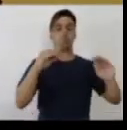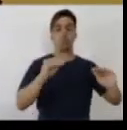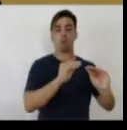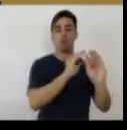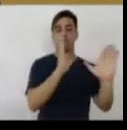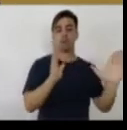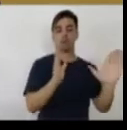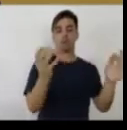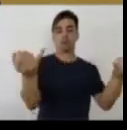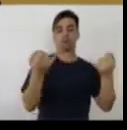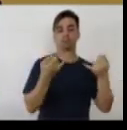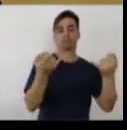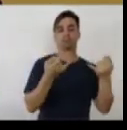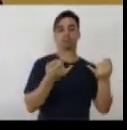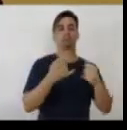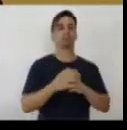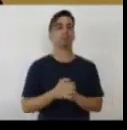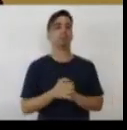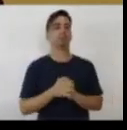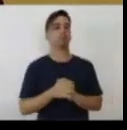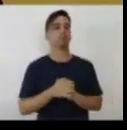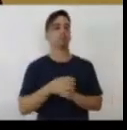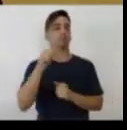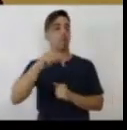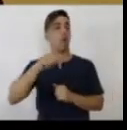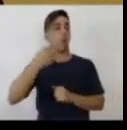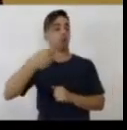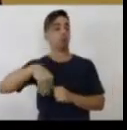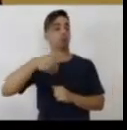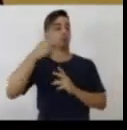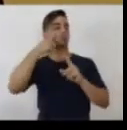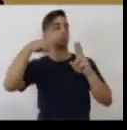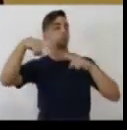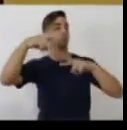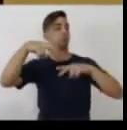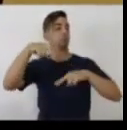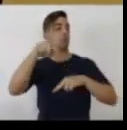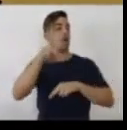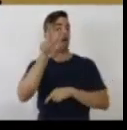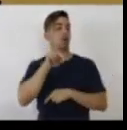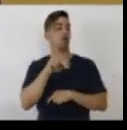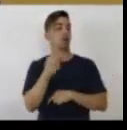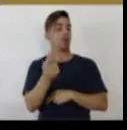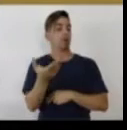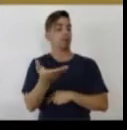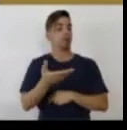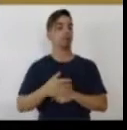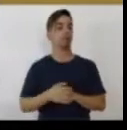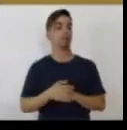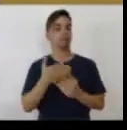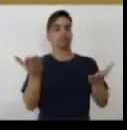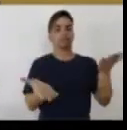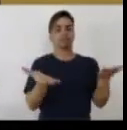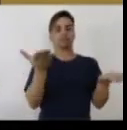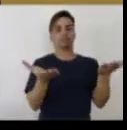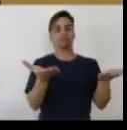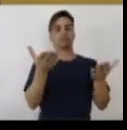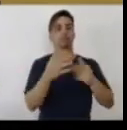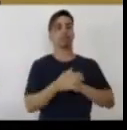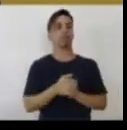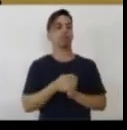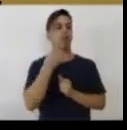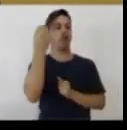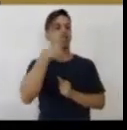recibieron en la mañana de hoy, para que ustedes vean cómo se mueve en esta pandemia el comportamiento de la